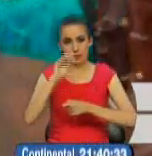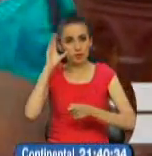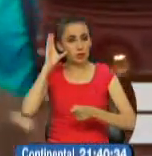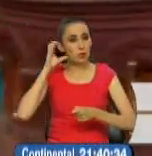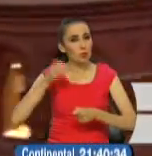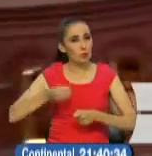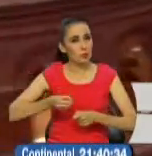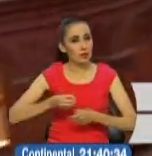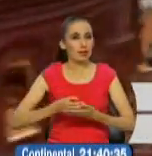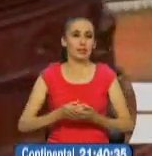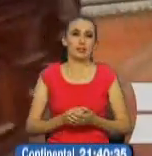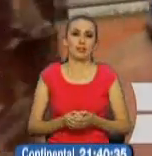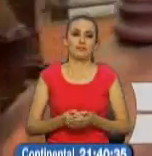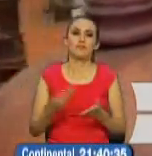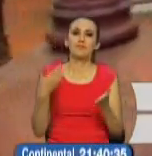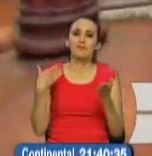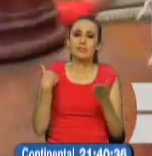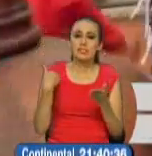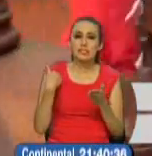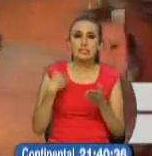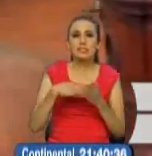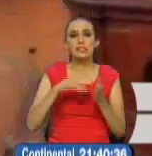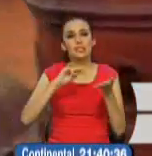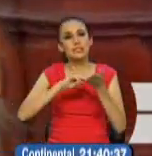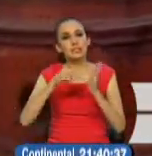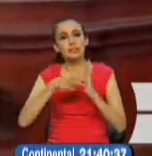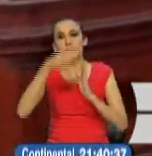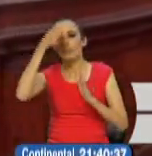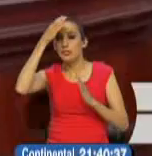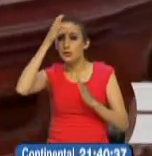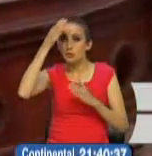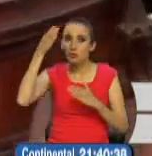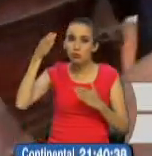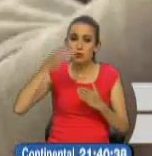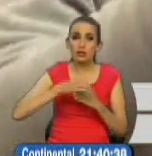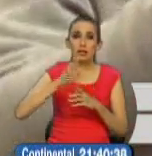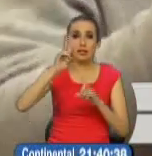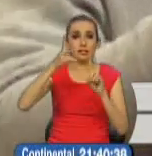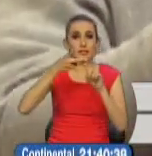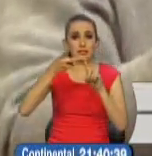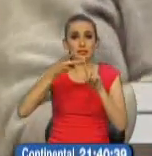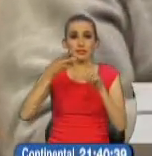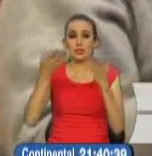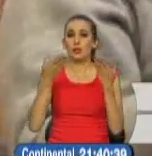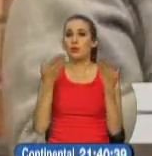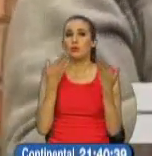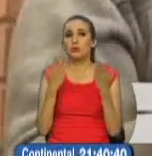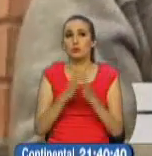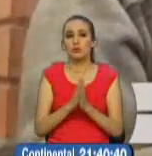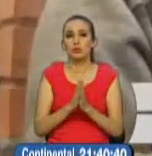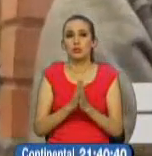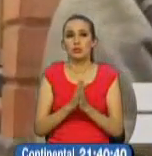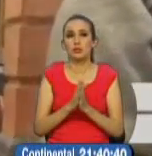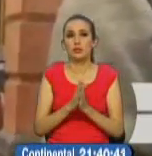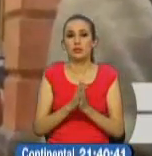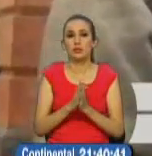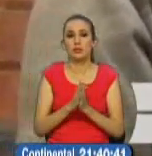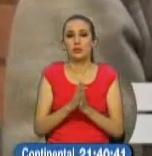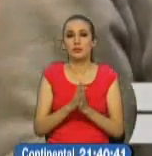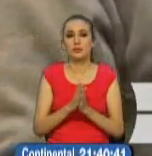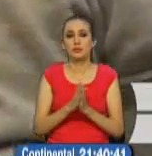que tengan significado cultural y guarden nuestra historia. Y el segundo objetivo es